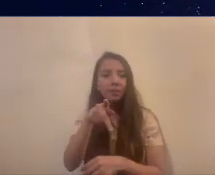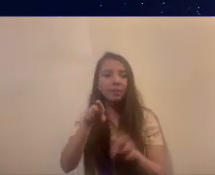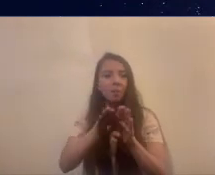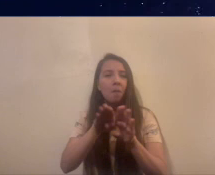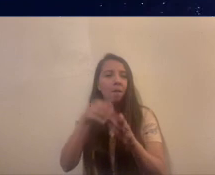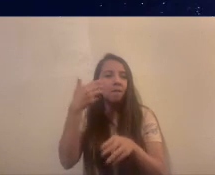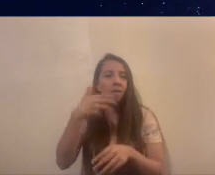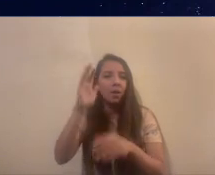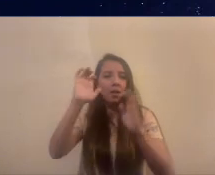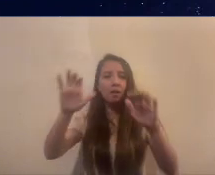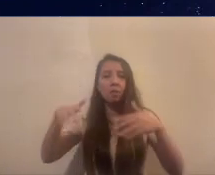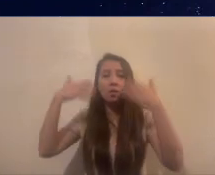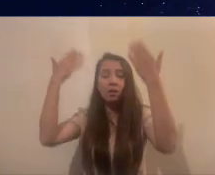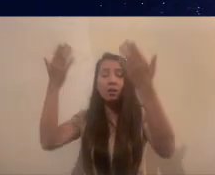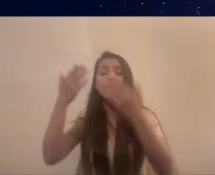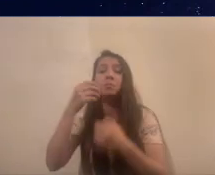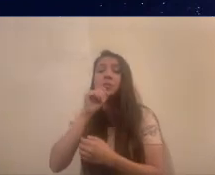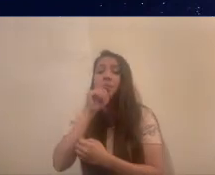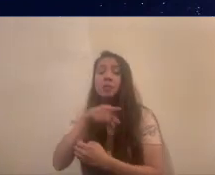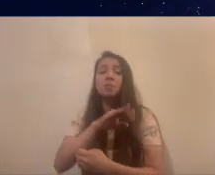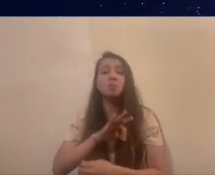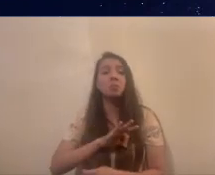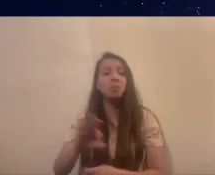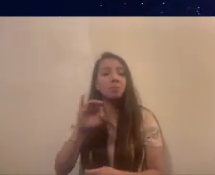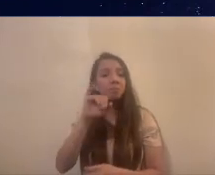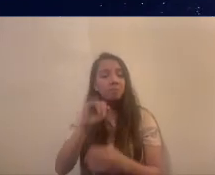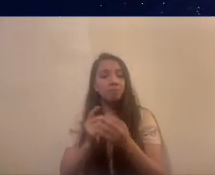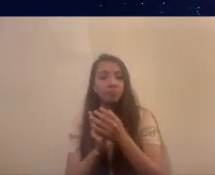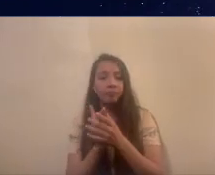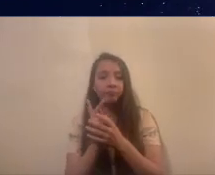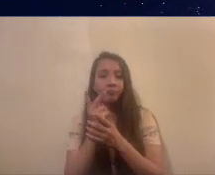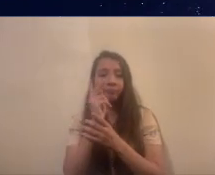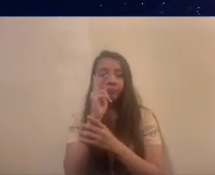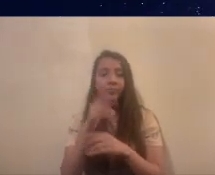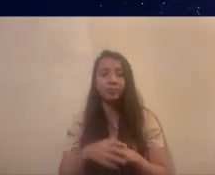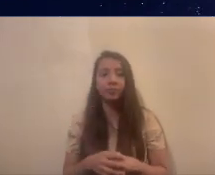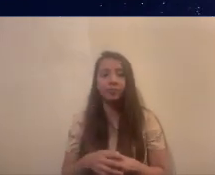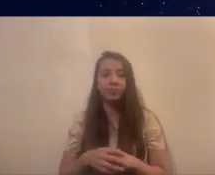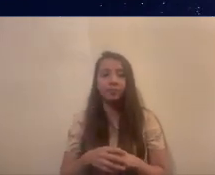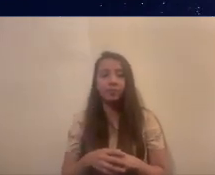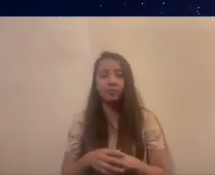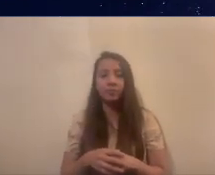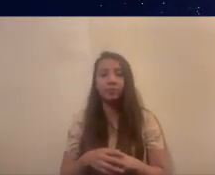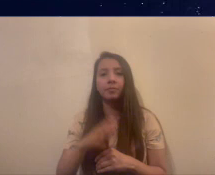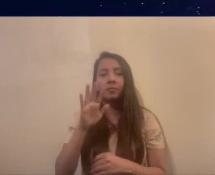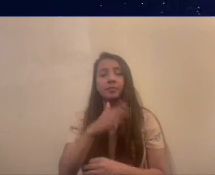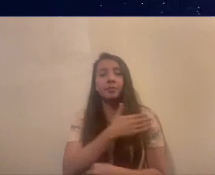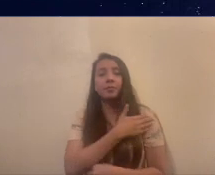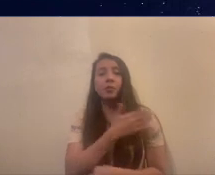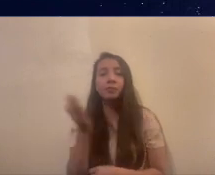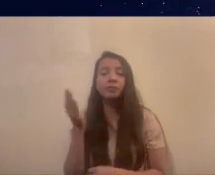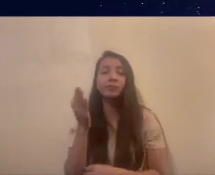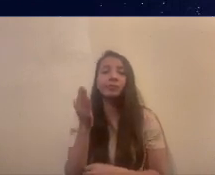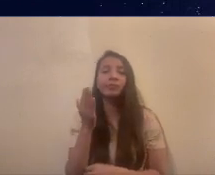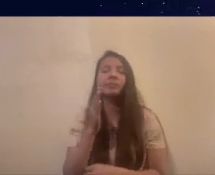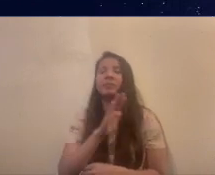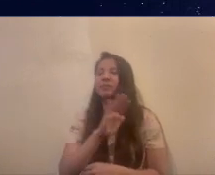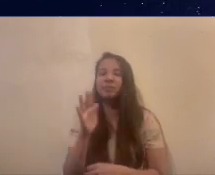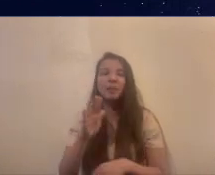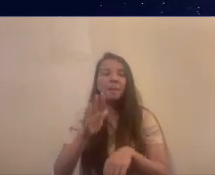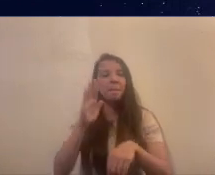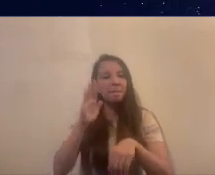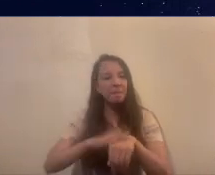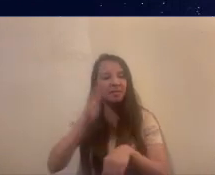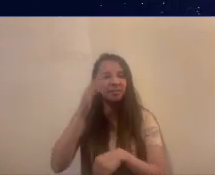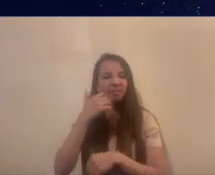que simulan el espacio exterior también tienen supervivencia y capacidad de crecer. Ahora sí vamos a la próxima. Bueno, no contentos